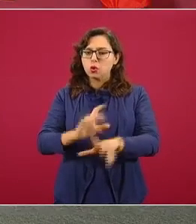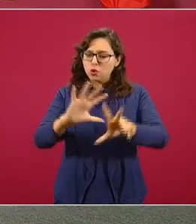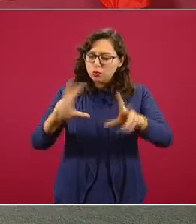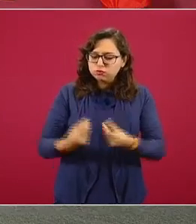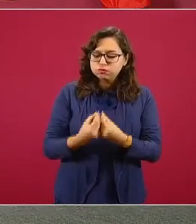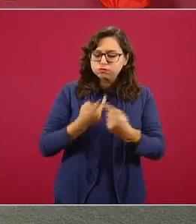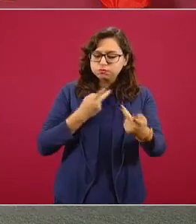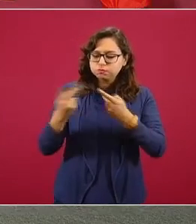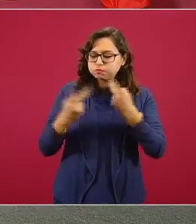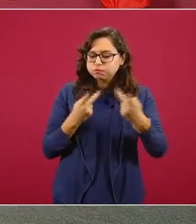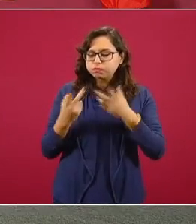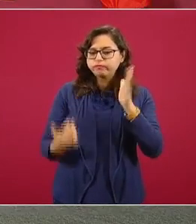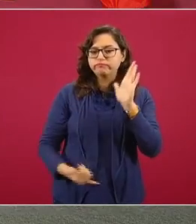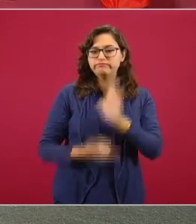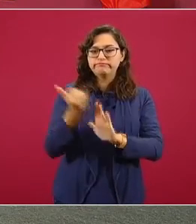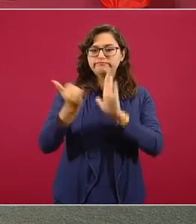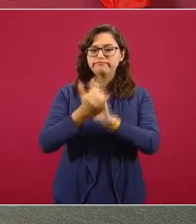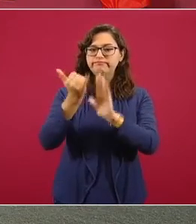de infraestructura